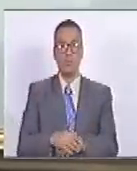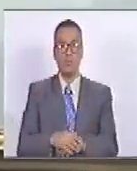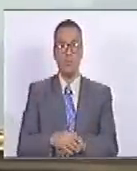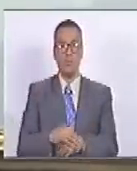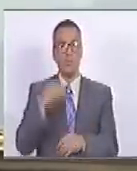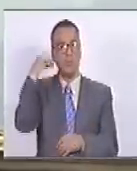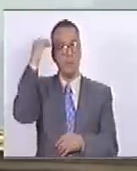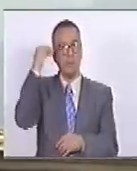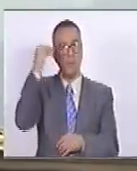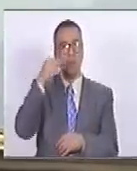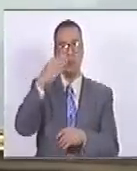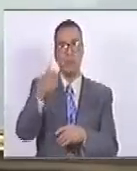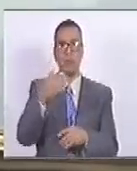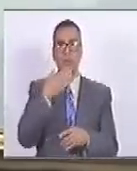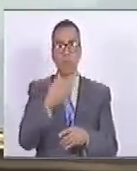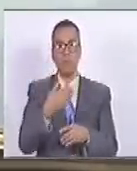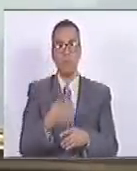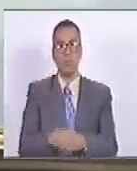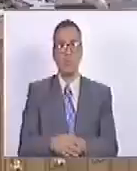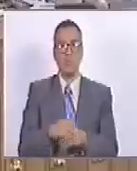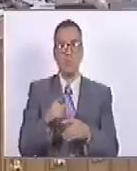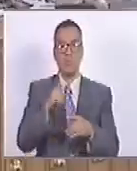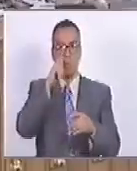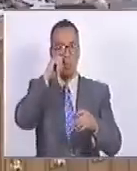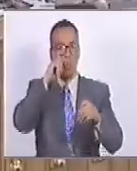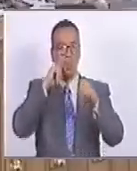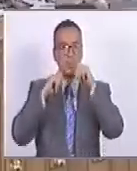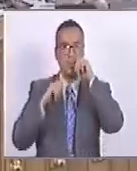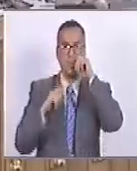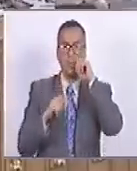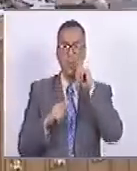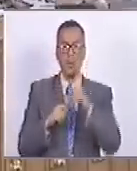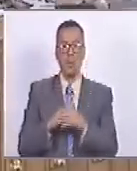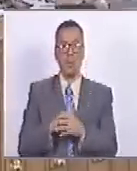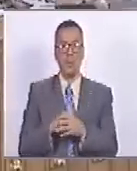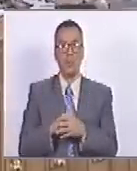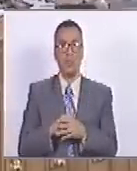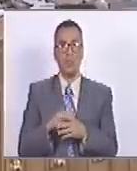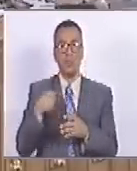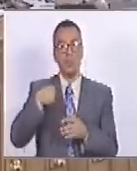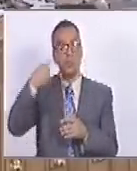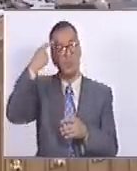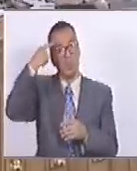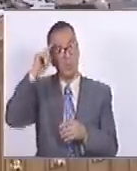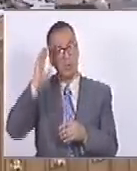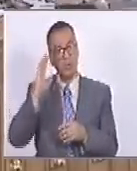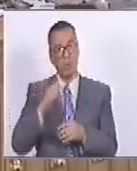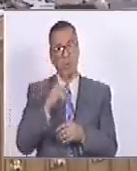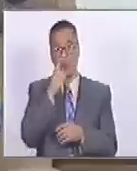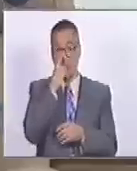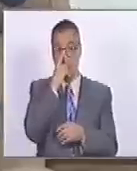para considerar tan tenso su logro. Y si creen